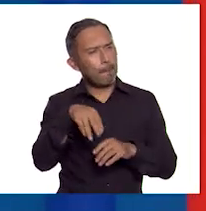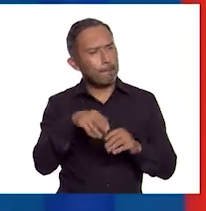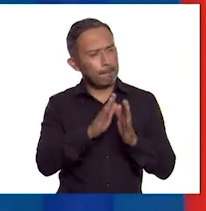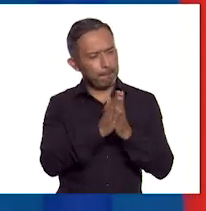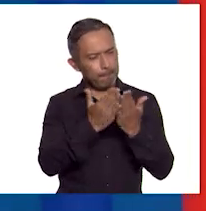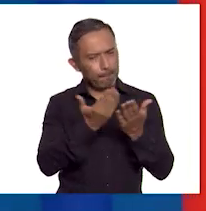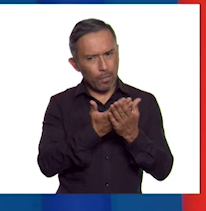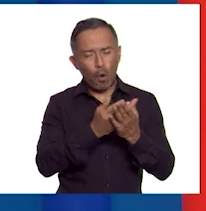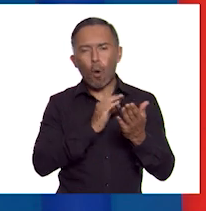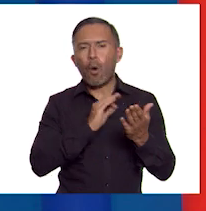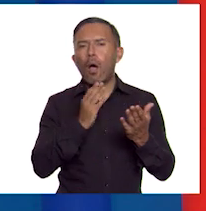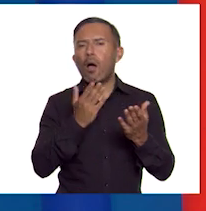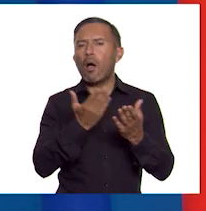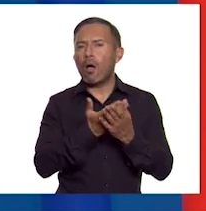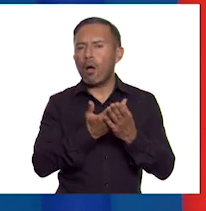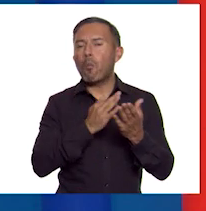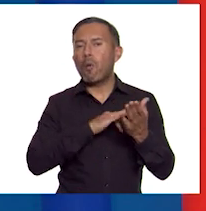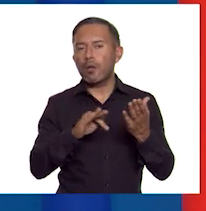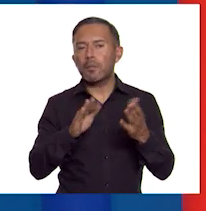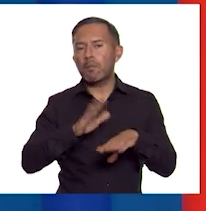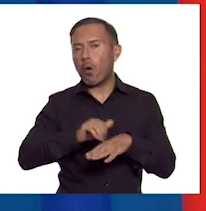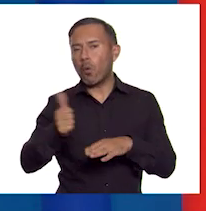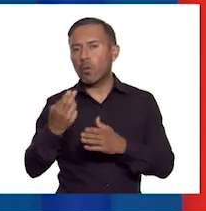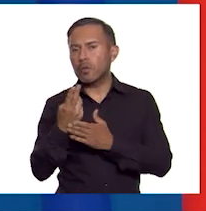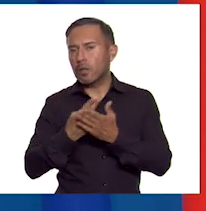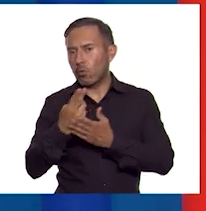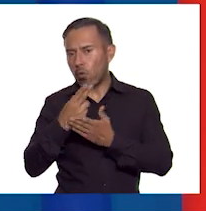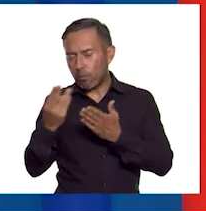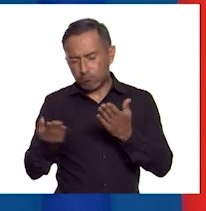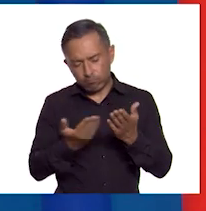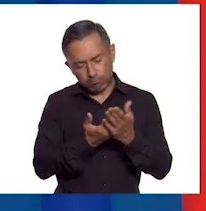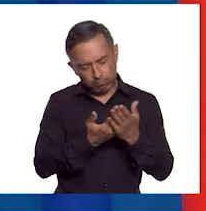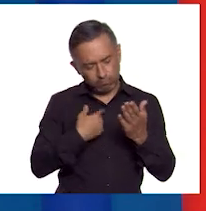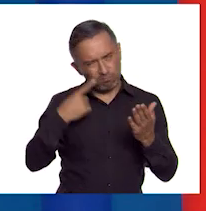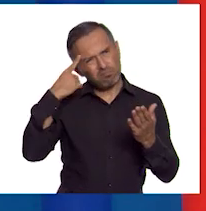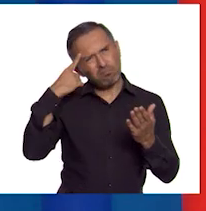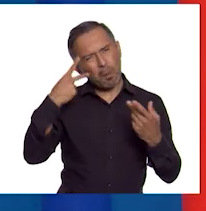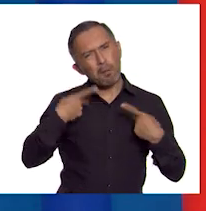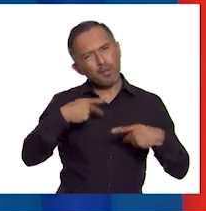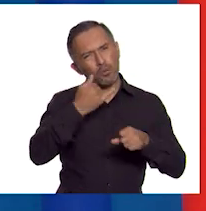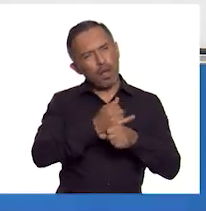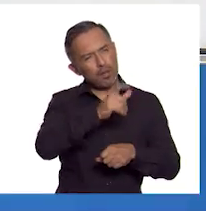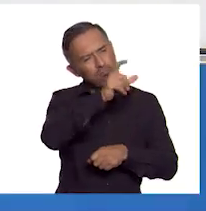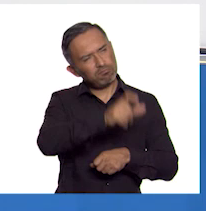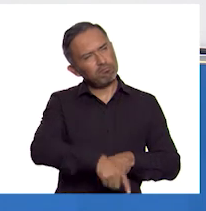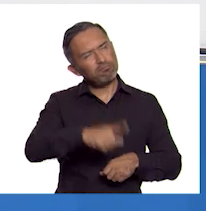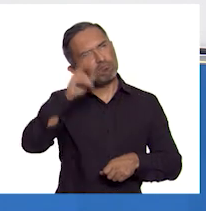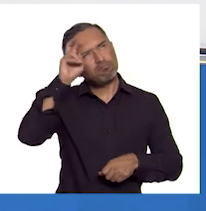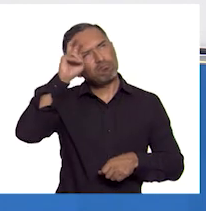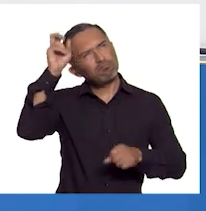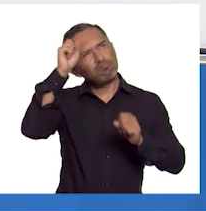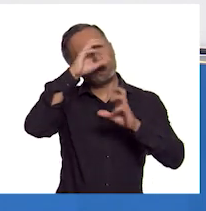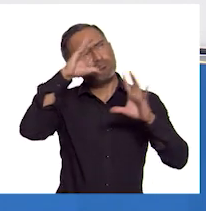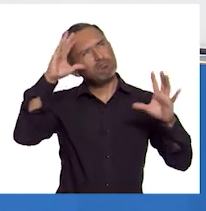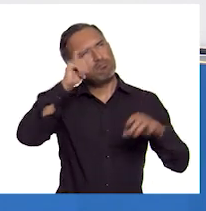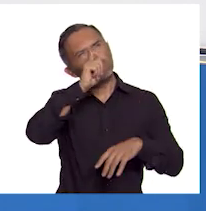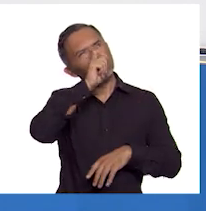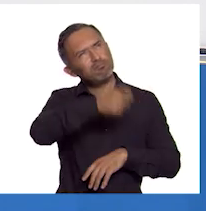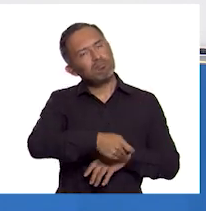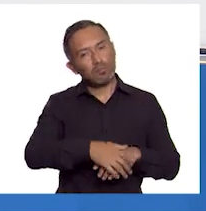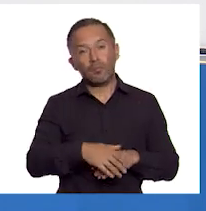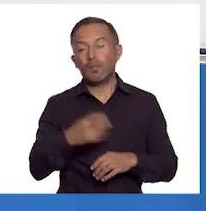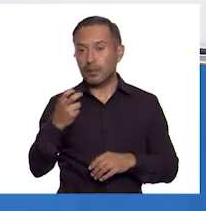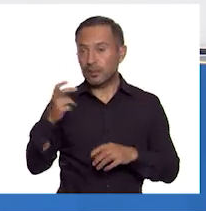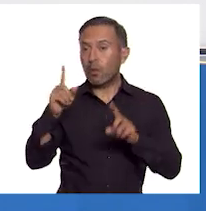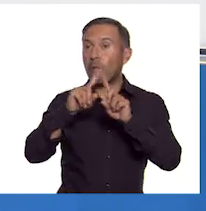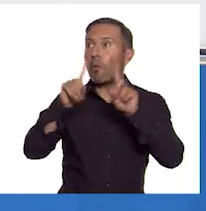catálogo al que podemos incluso añadir un dibujo de cómo nos imaginamos a los personajes. Además, este tipo de cuadro nos